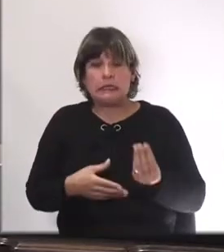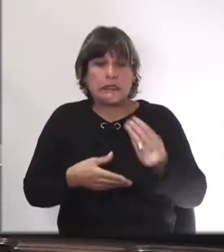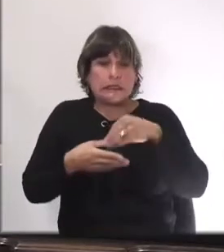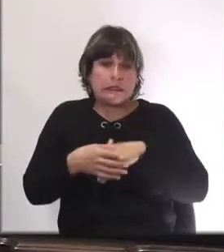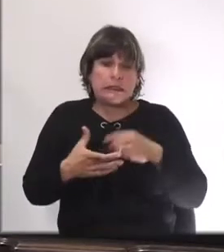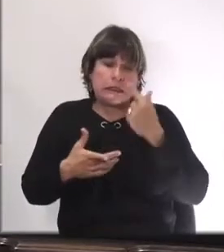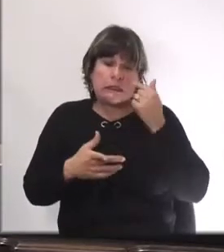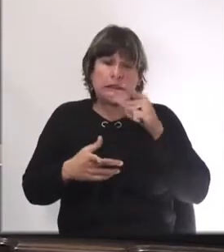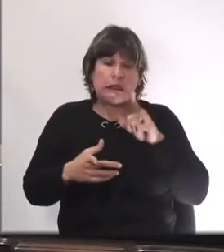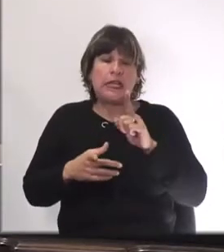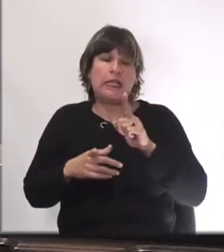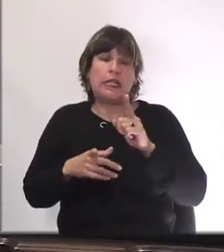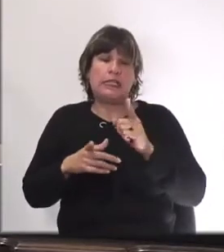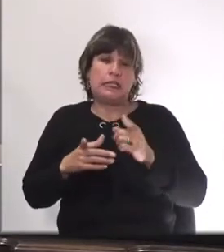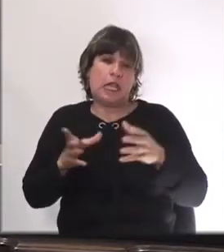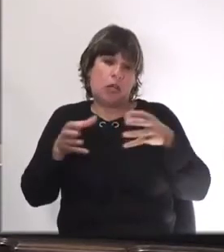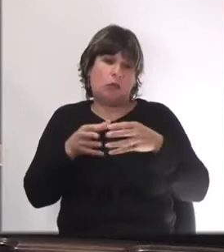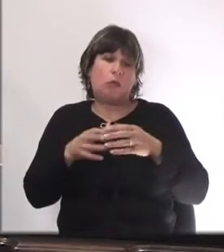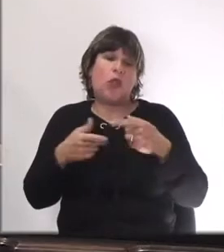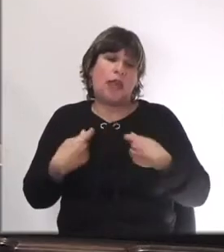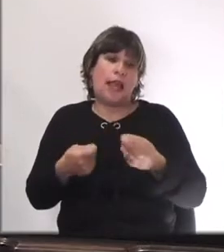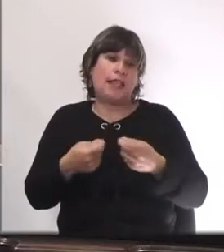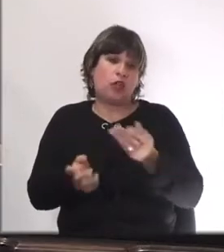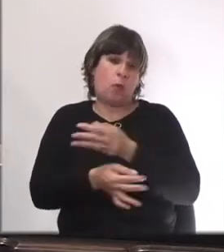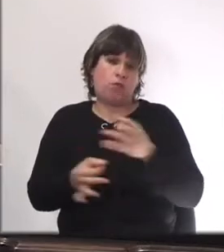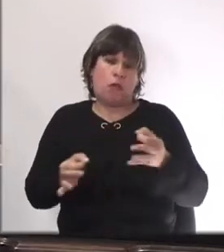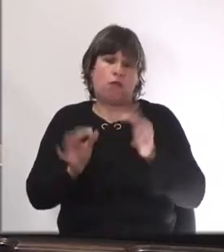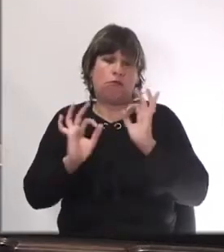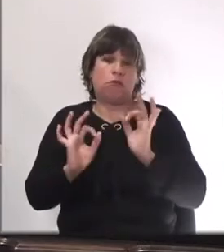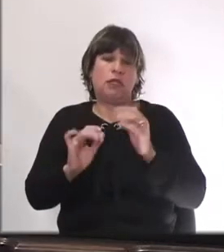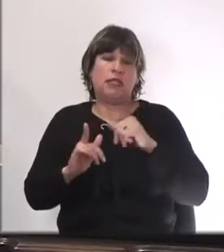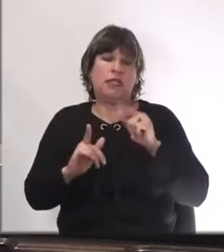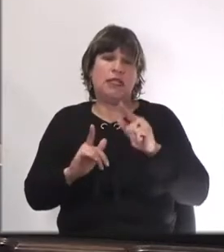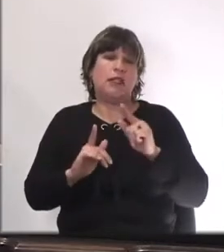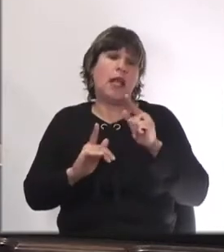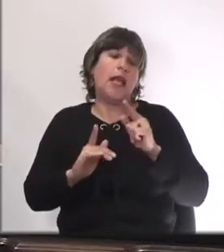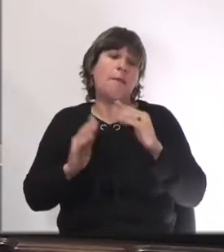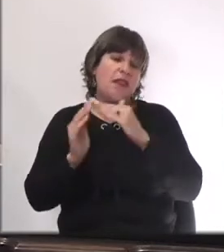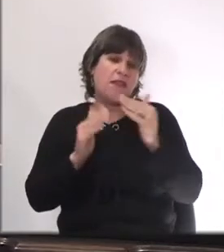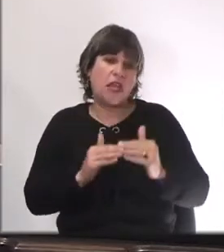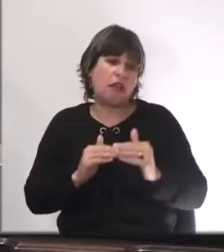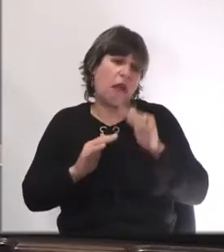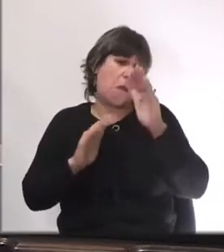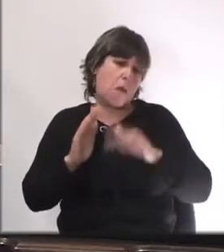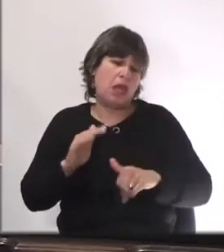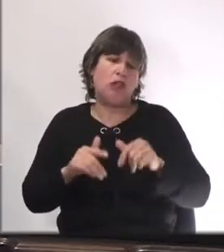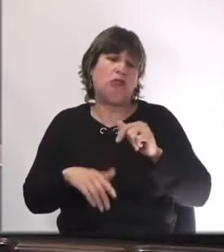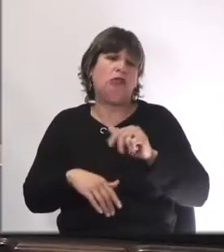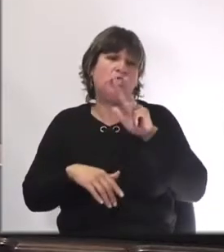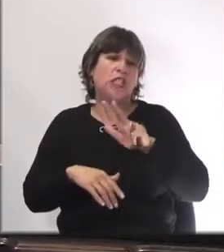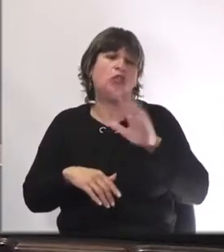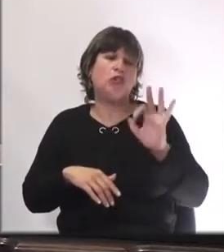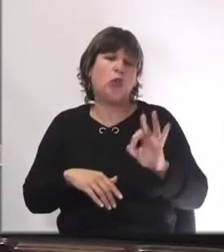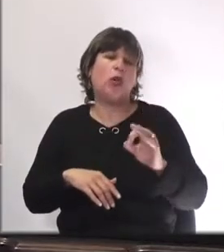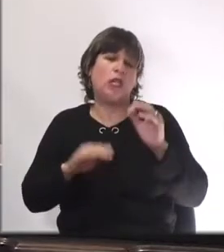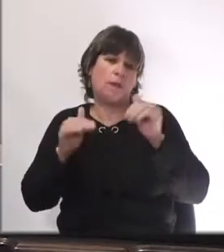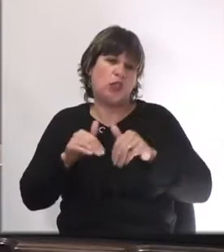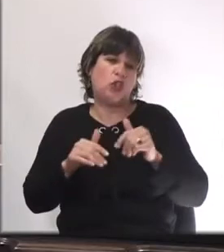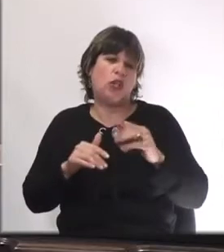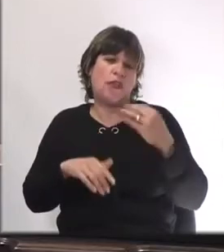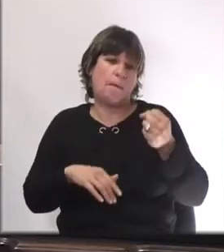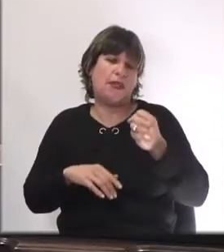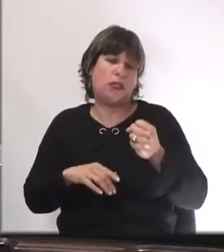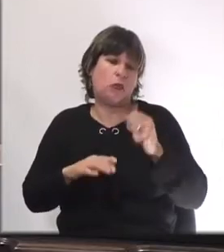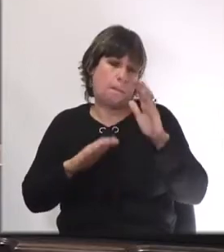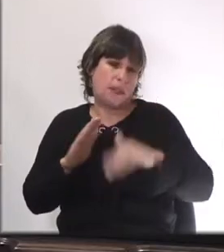categoría eficiencia del gasto. Por ejemplo, 1.350 millones de pesos menos en vivienda. O sea, ¿cuál es